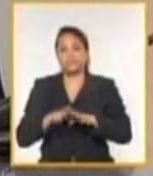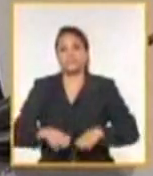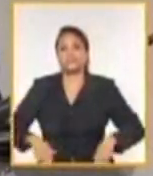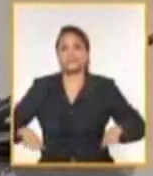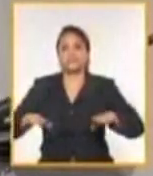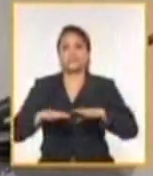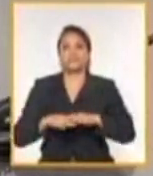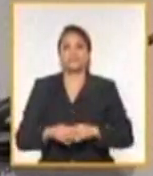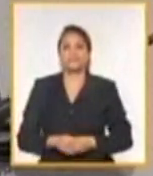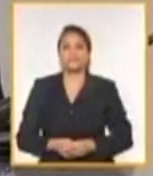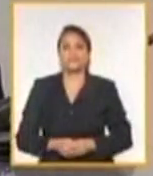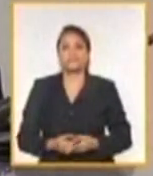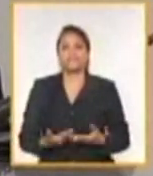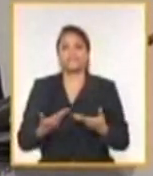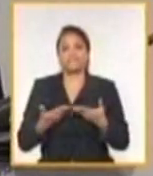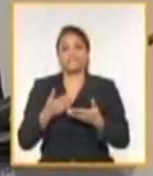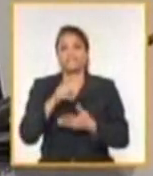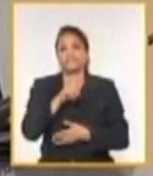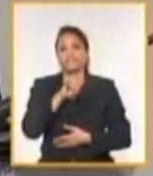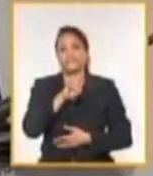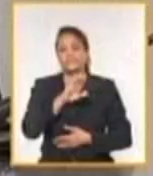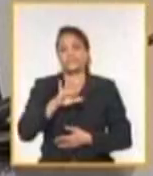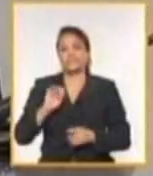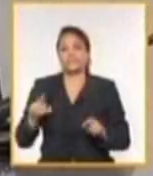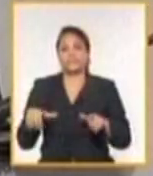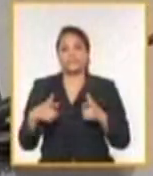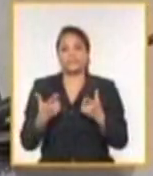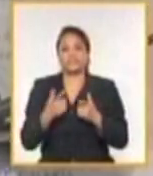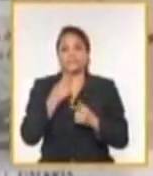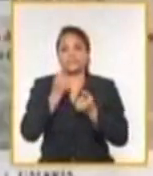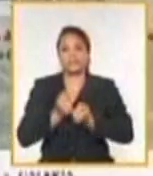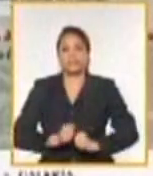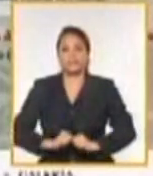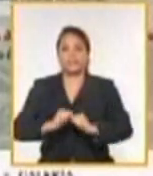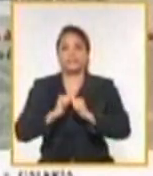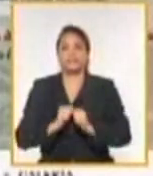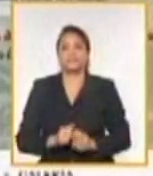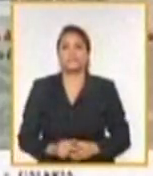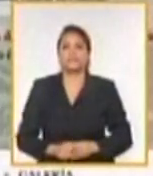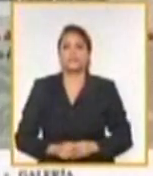redonda dedicada al 95 aniversario de su natalicio.